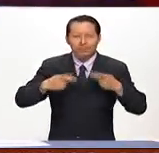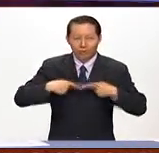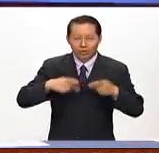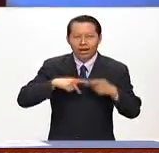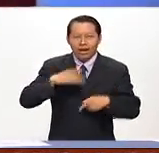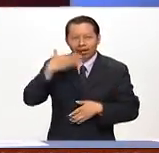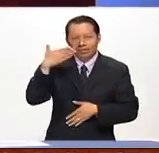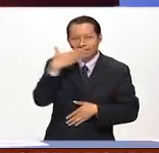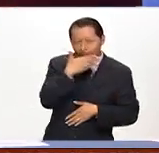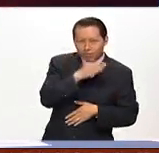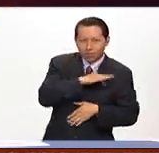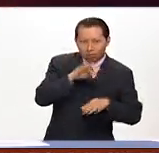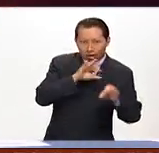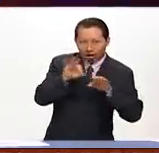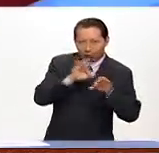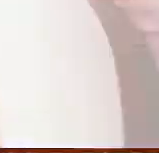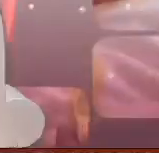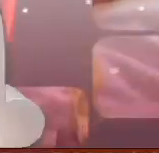vegana o vegetariana.